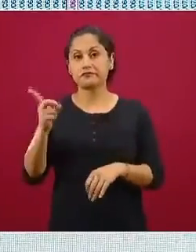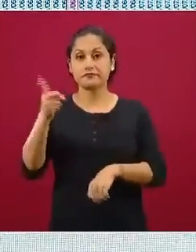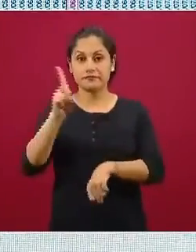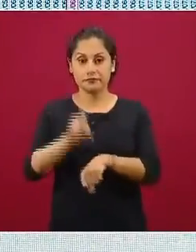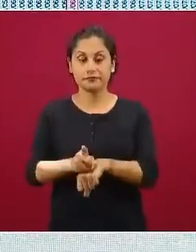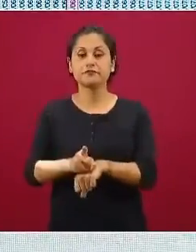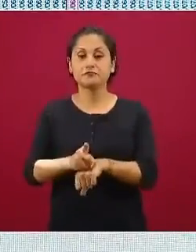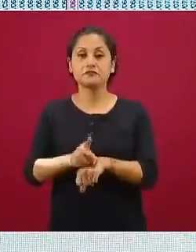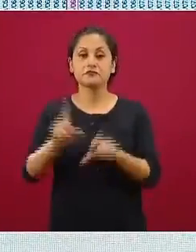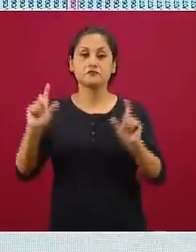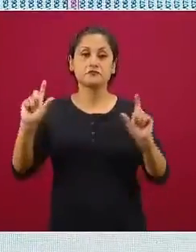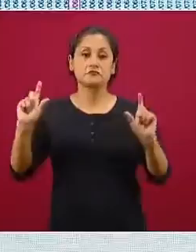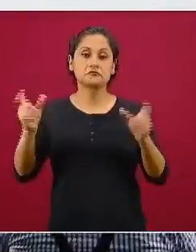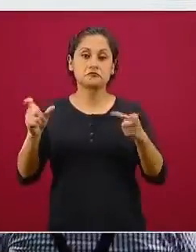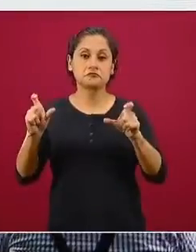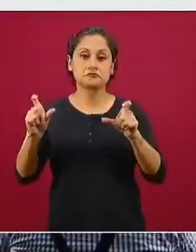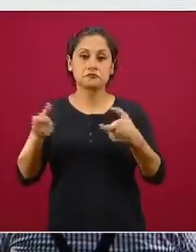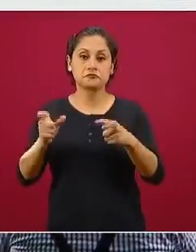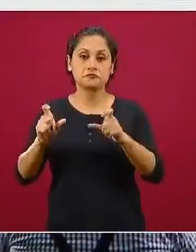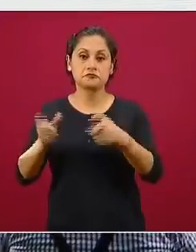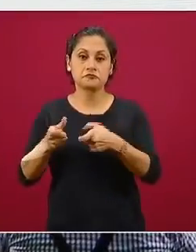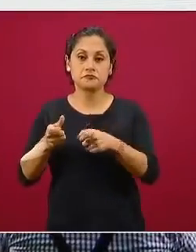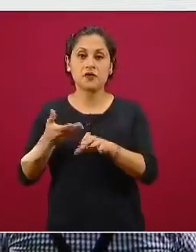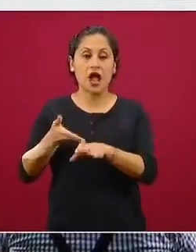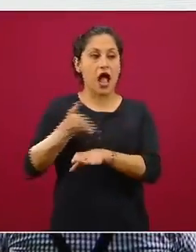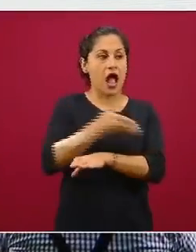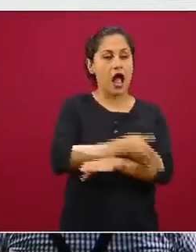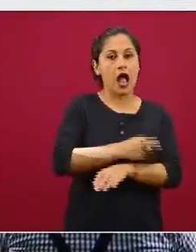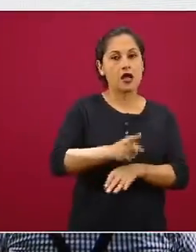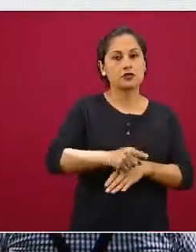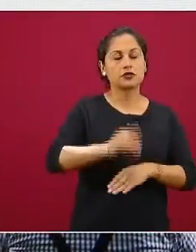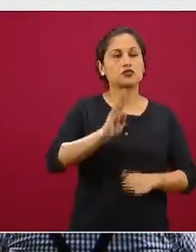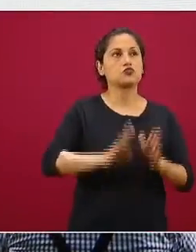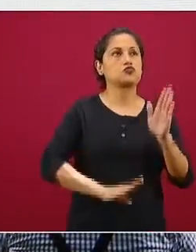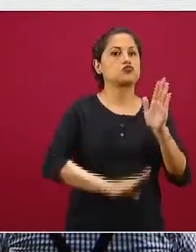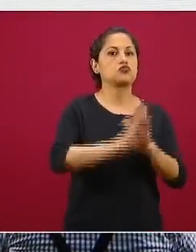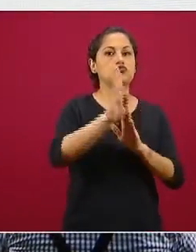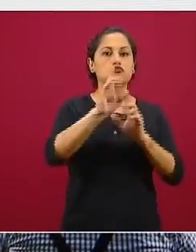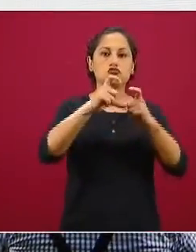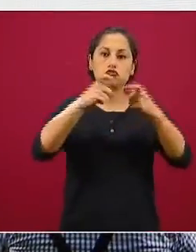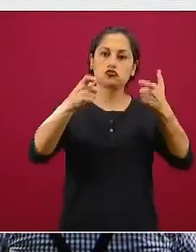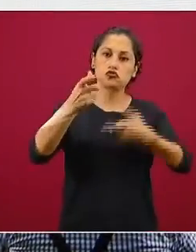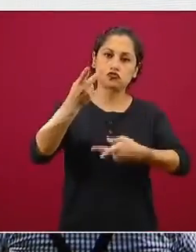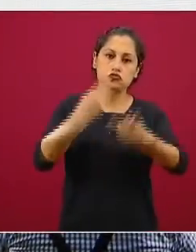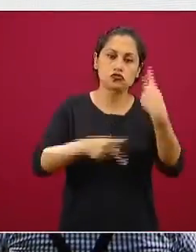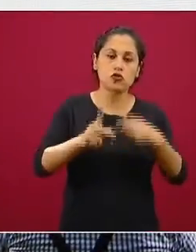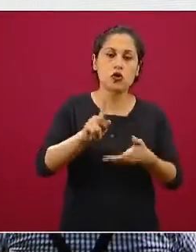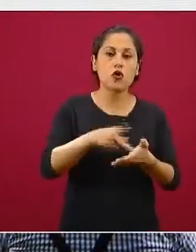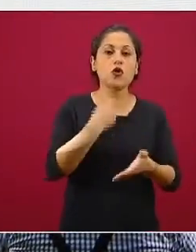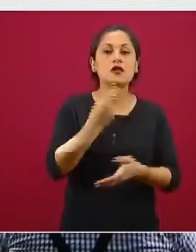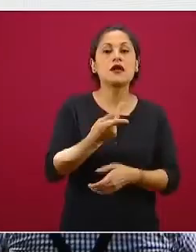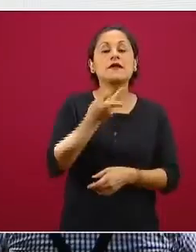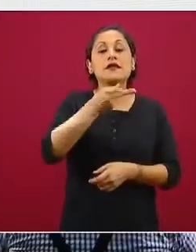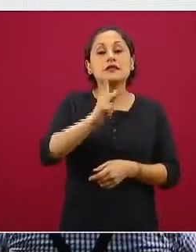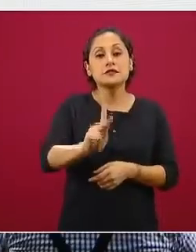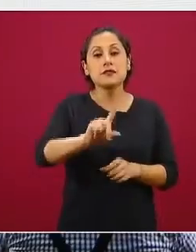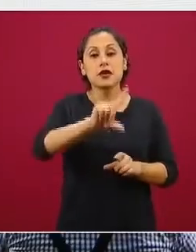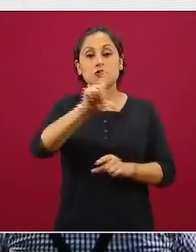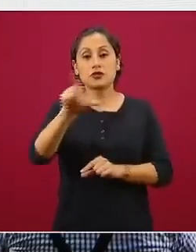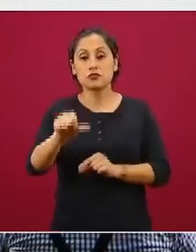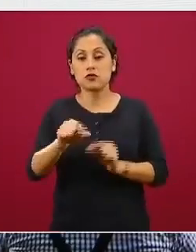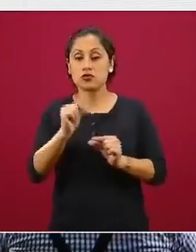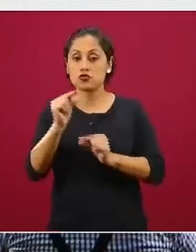tendencia descendente. Por supuesto, excedió a la predicción, pero esta es la realidad, y la realidad es cómo debe ser